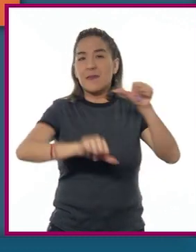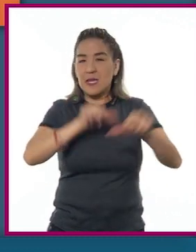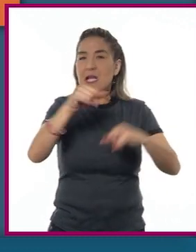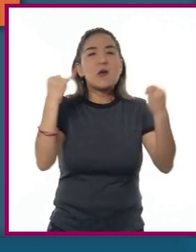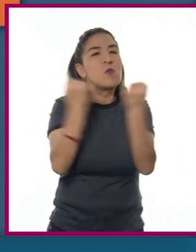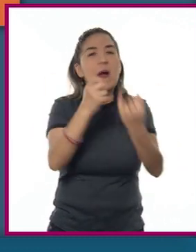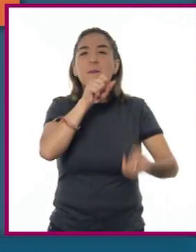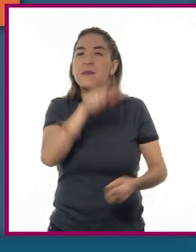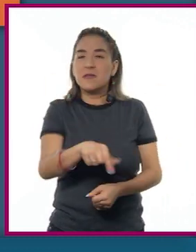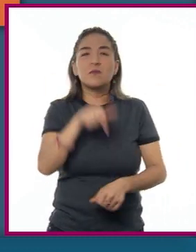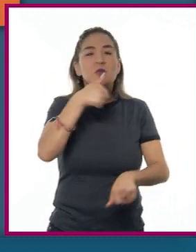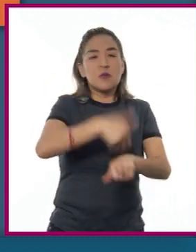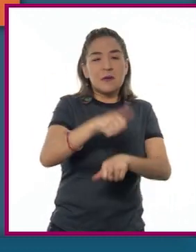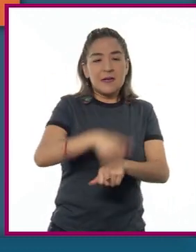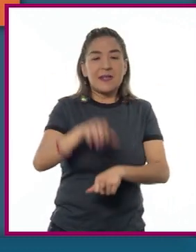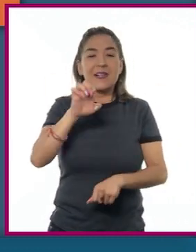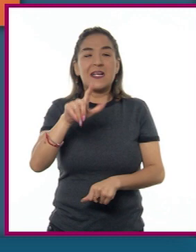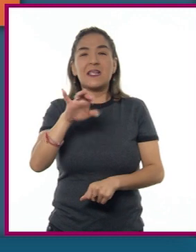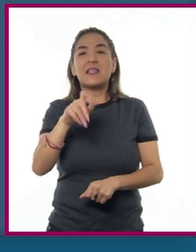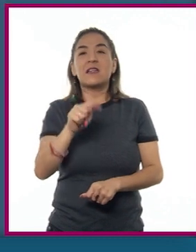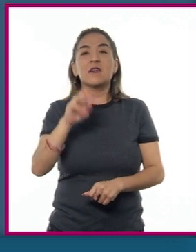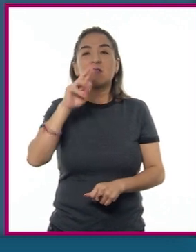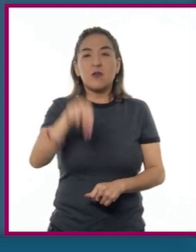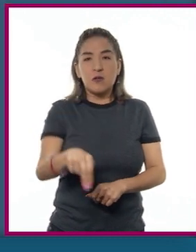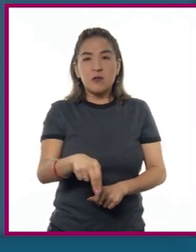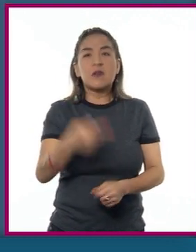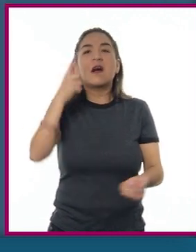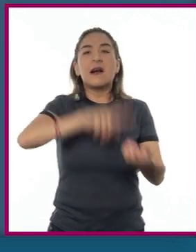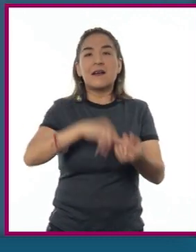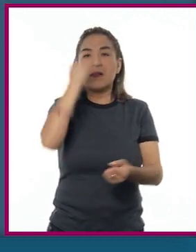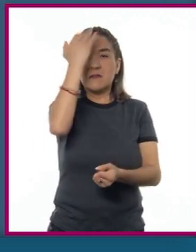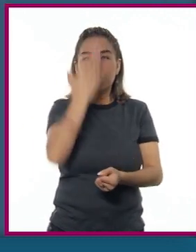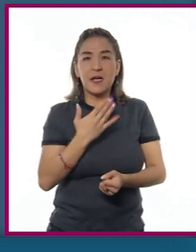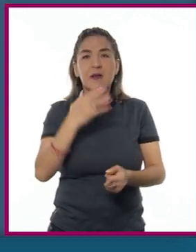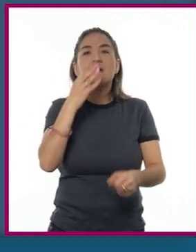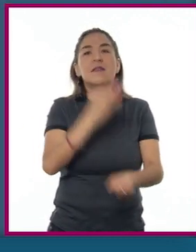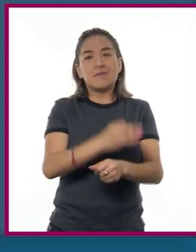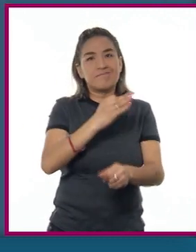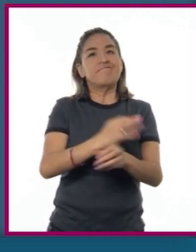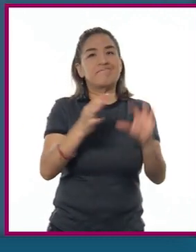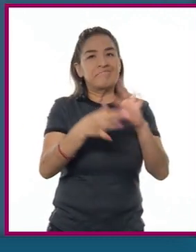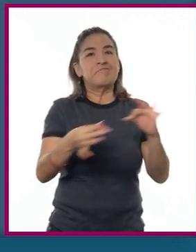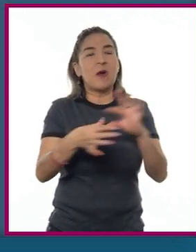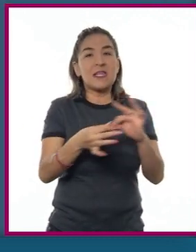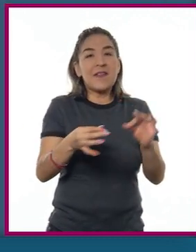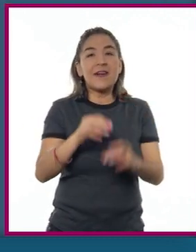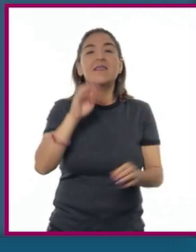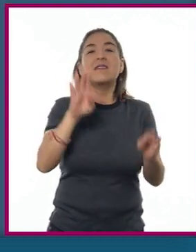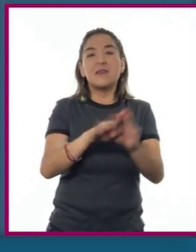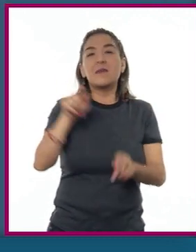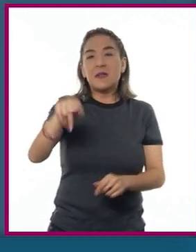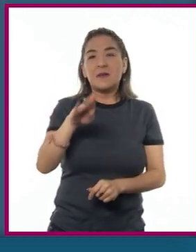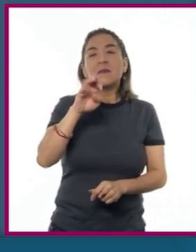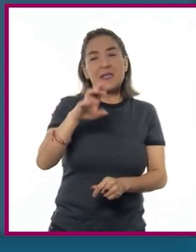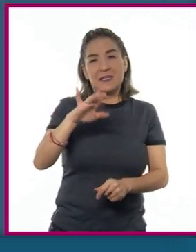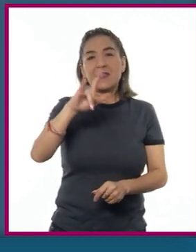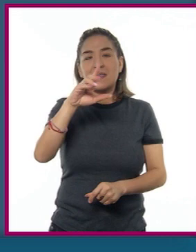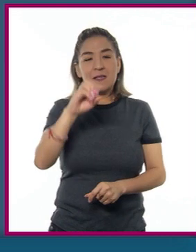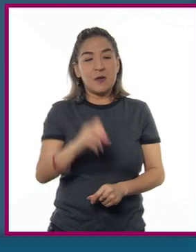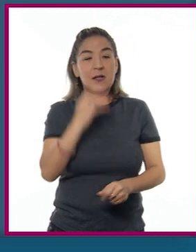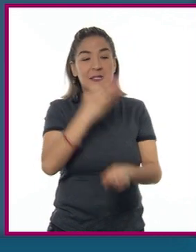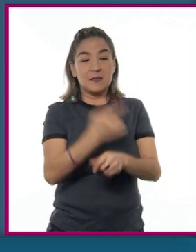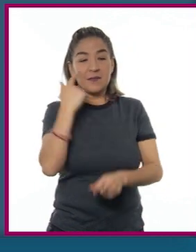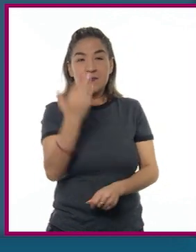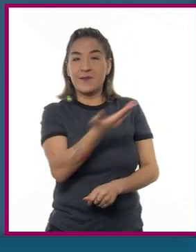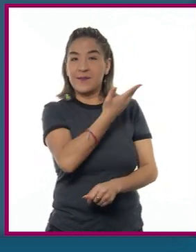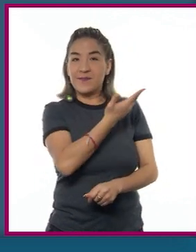al número de electrones presentes en el átomo. En la imagen pueden observar que el berilio, representado mediante el modelo